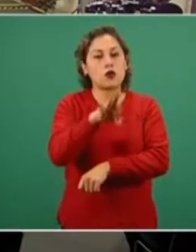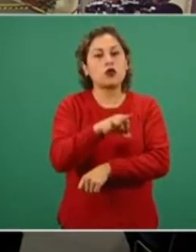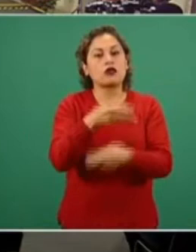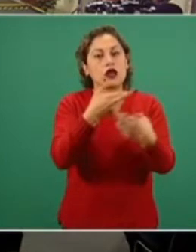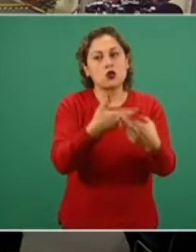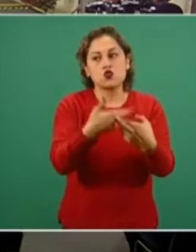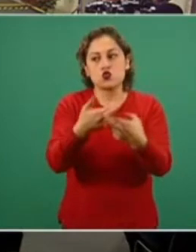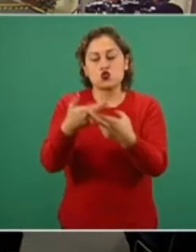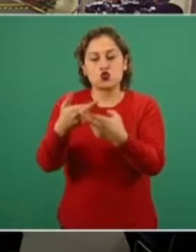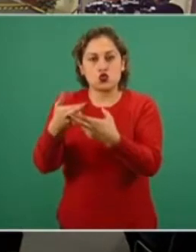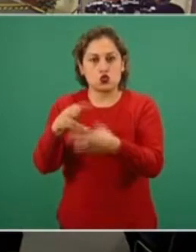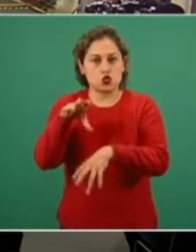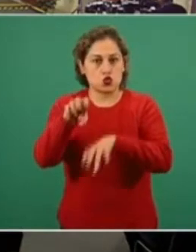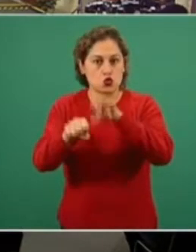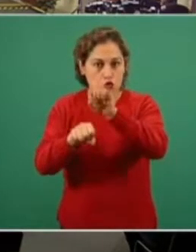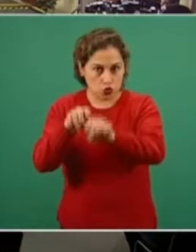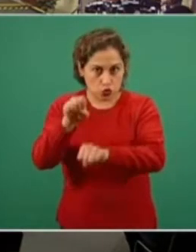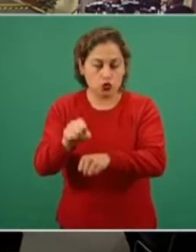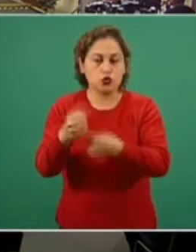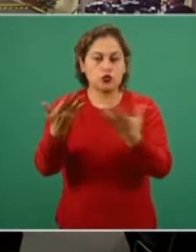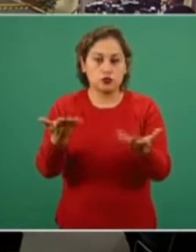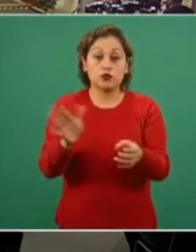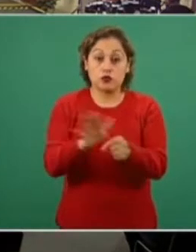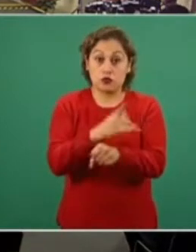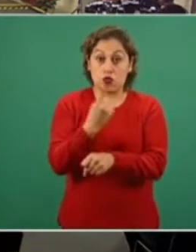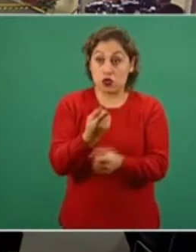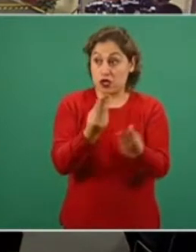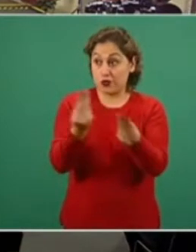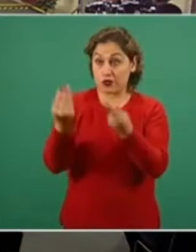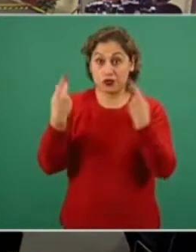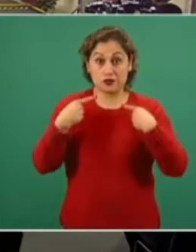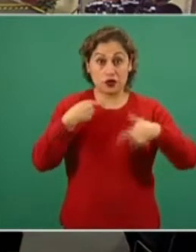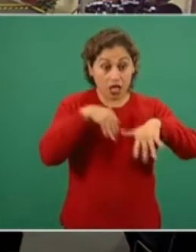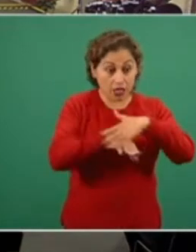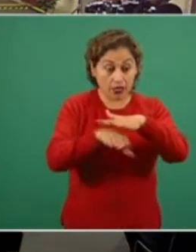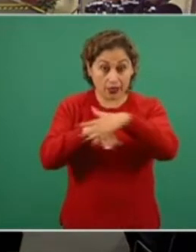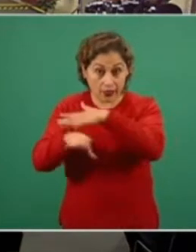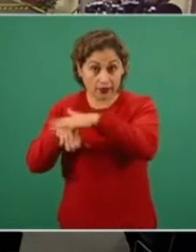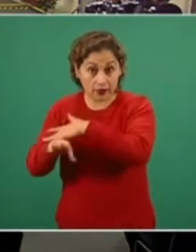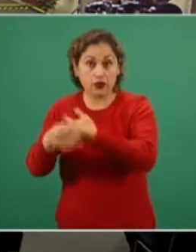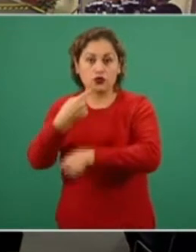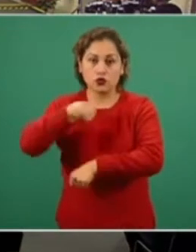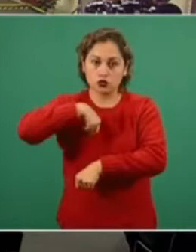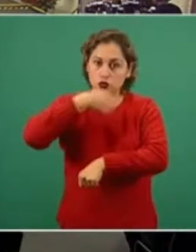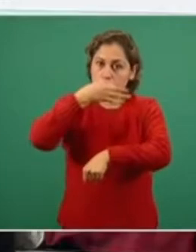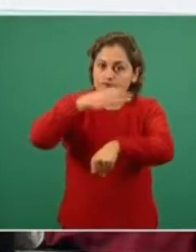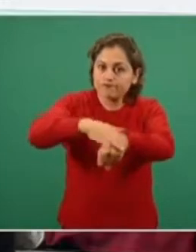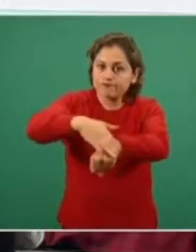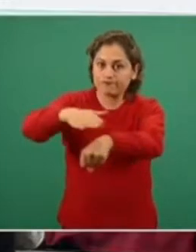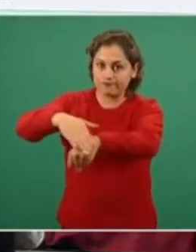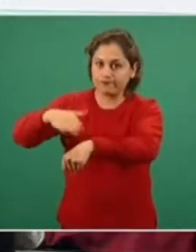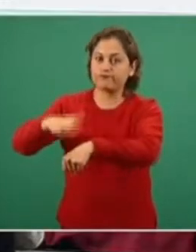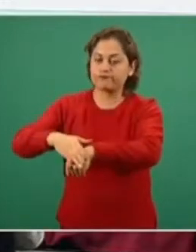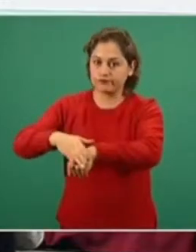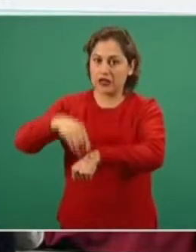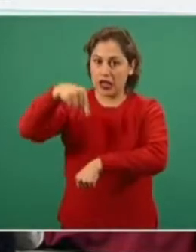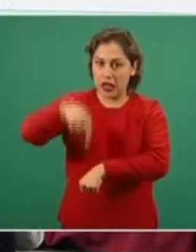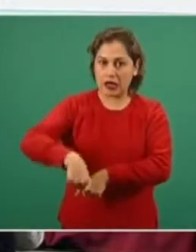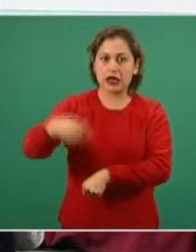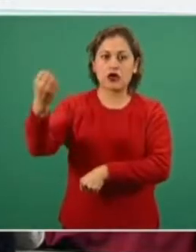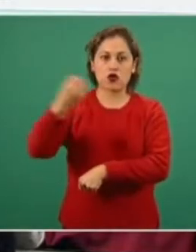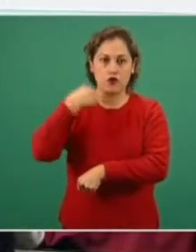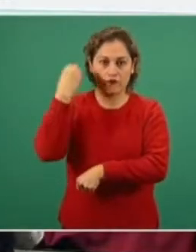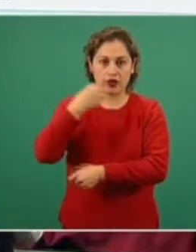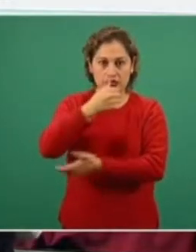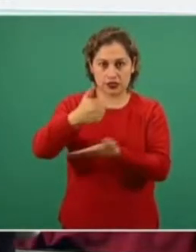también una tendencia creciente de hospitalizaciones que hemos ido reportando y que también en las conferencias de la Ciudad